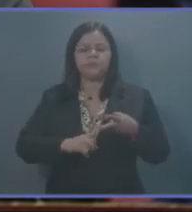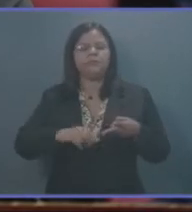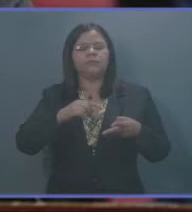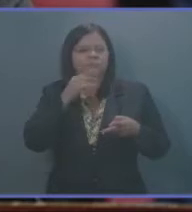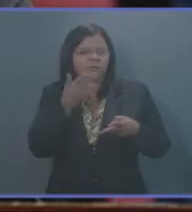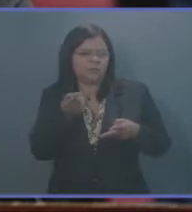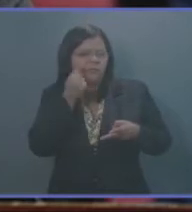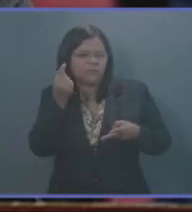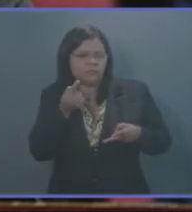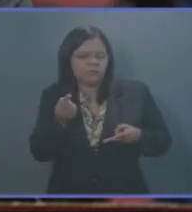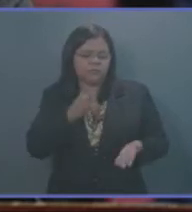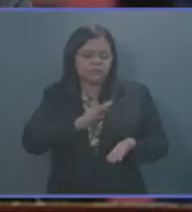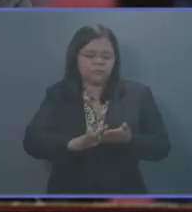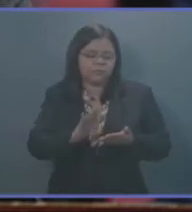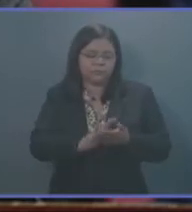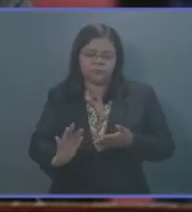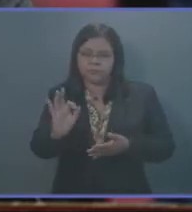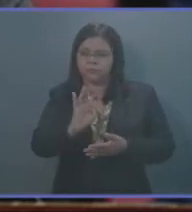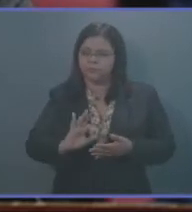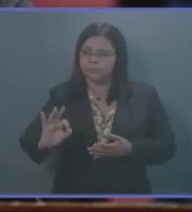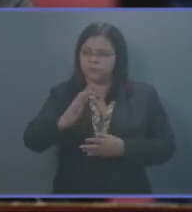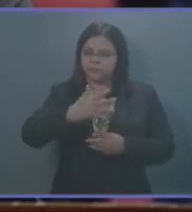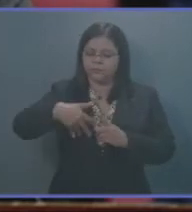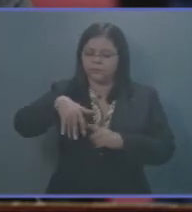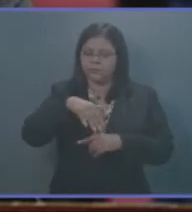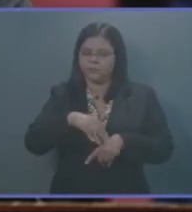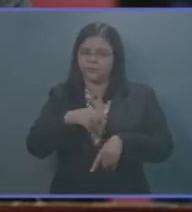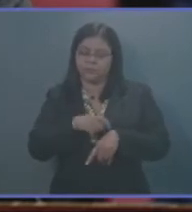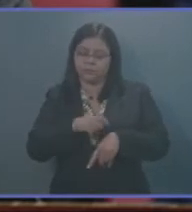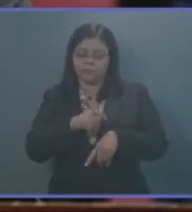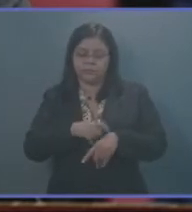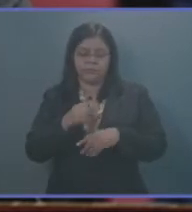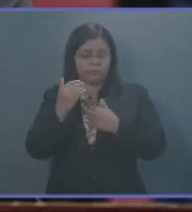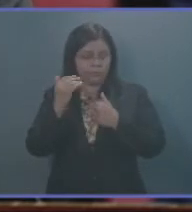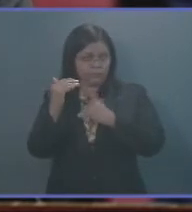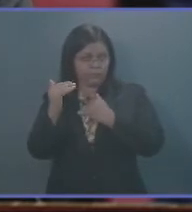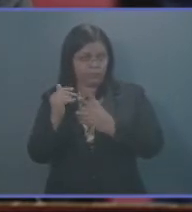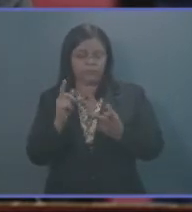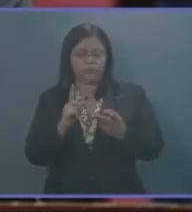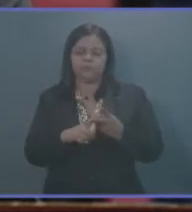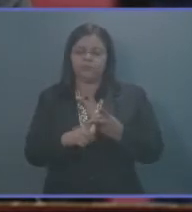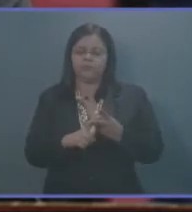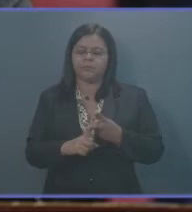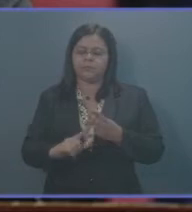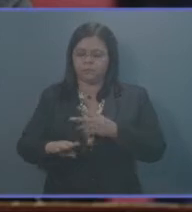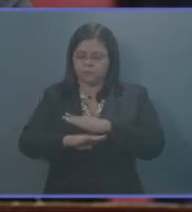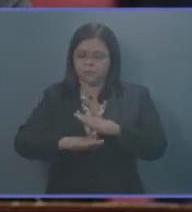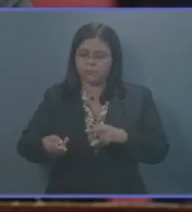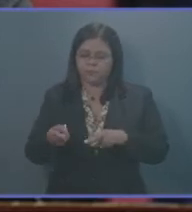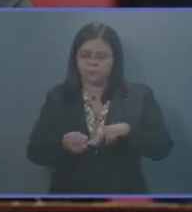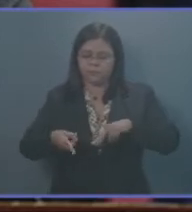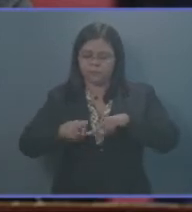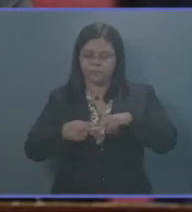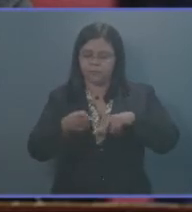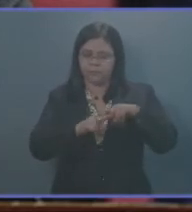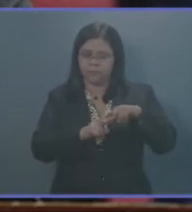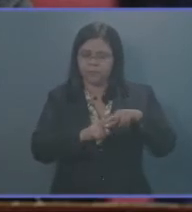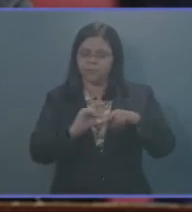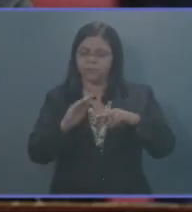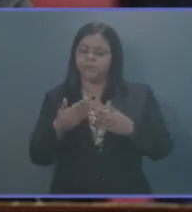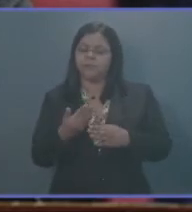con mejores condiciones crediticias en términos de plazo y términos de interés respecto a los que